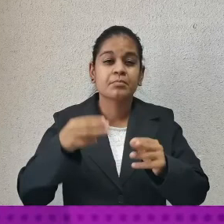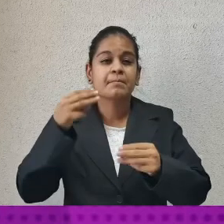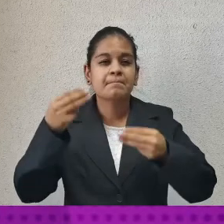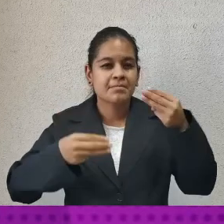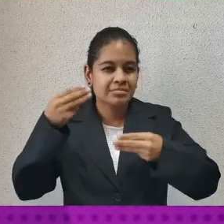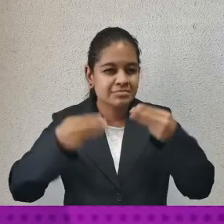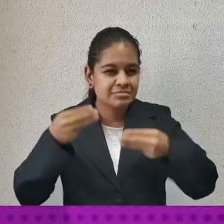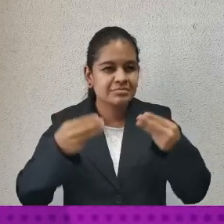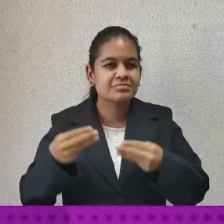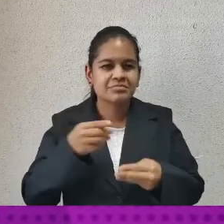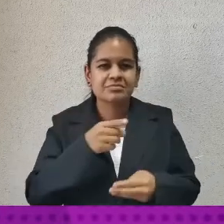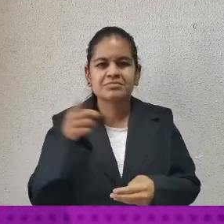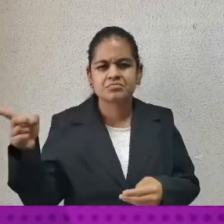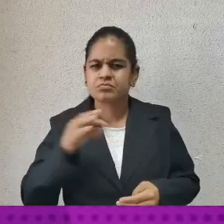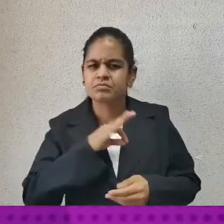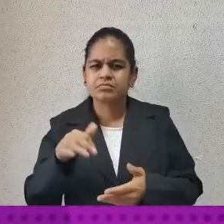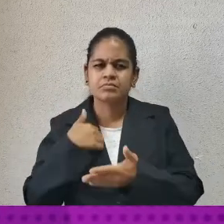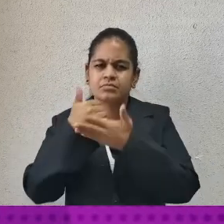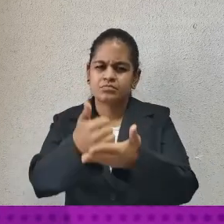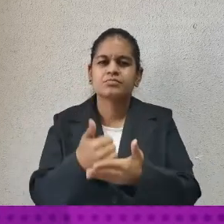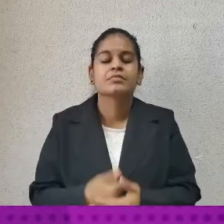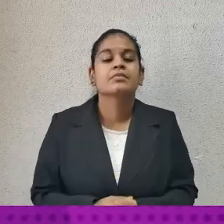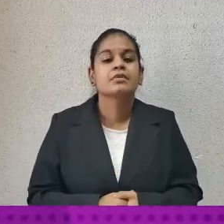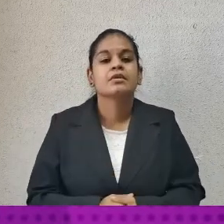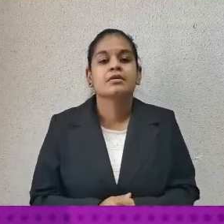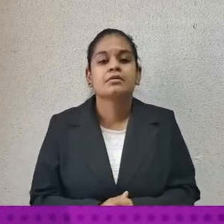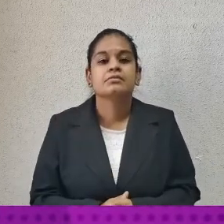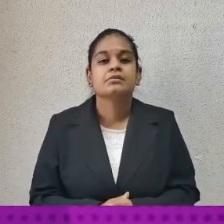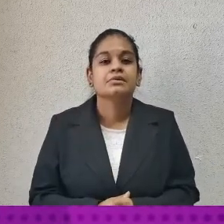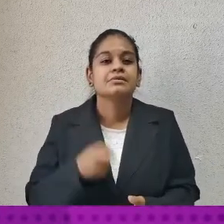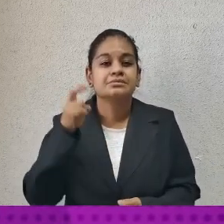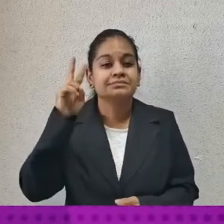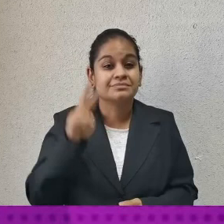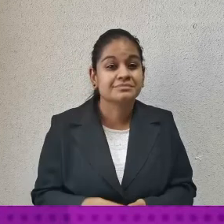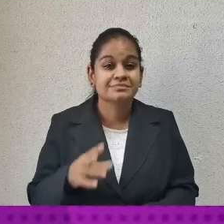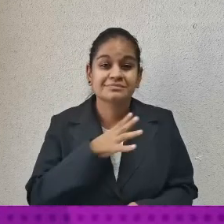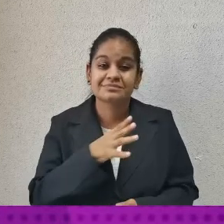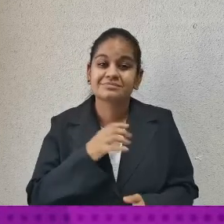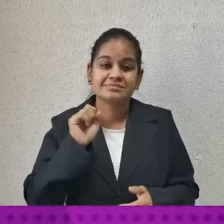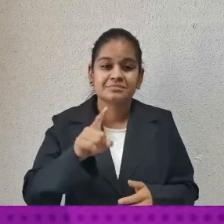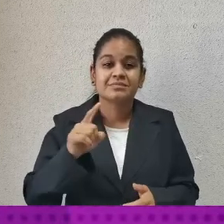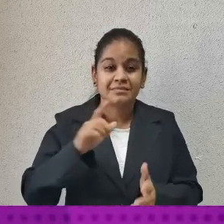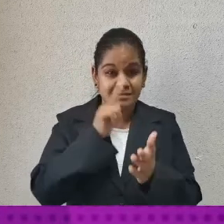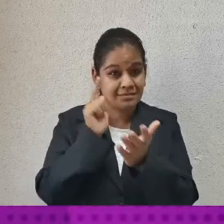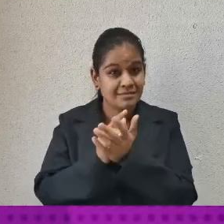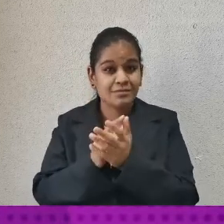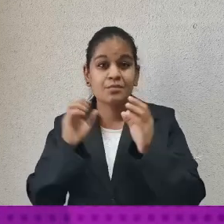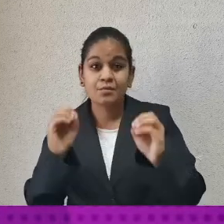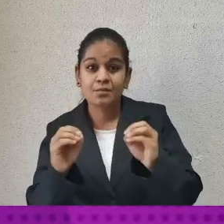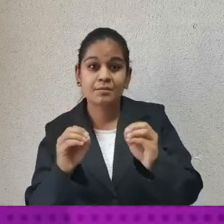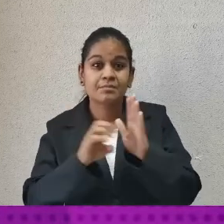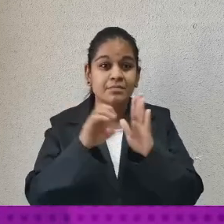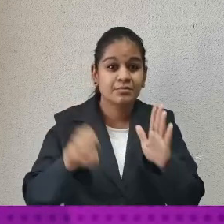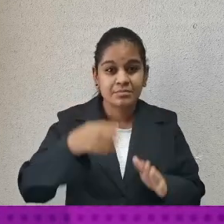cualquier controversia que pueda surgir. Y que hay un plano jurisdiccional que está operando, así como hay un momento en el que, de hecho usted